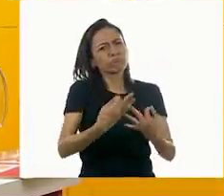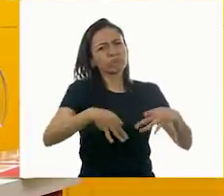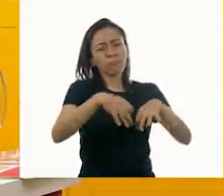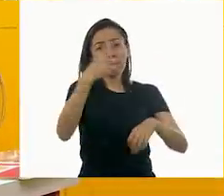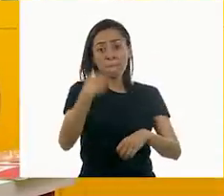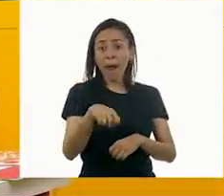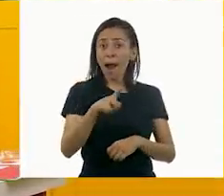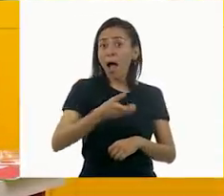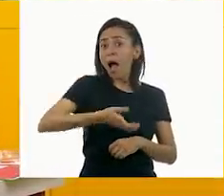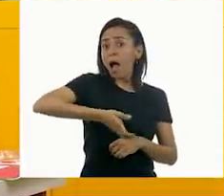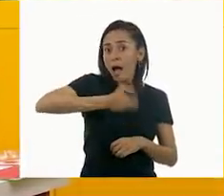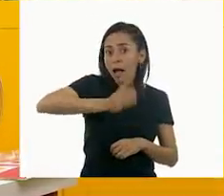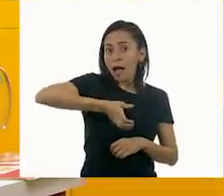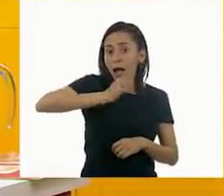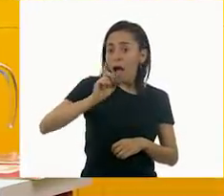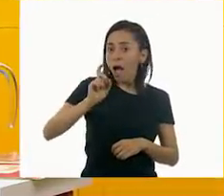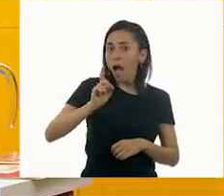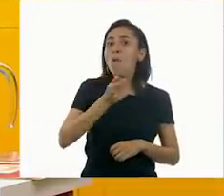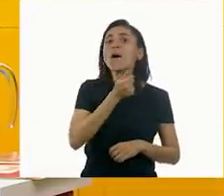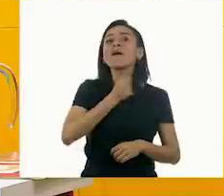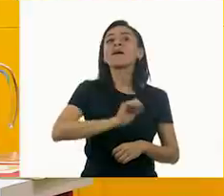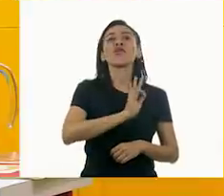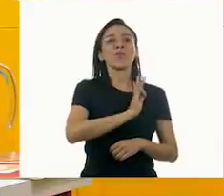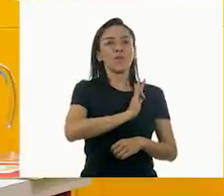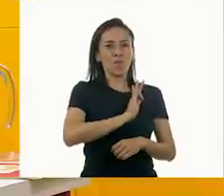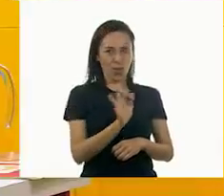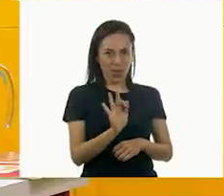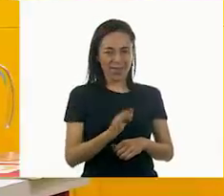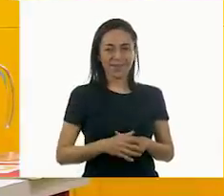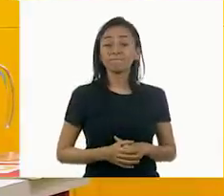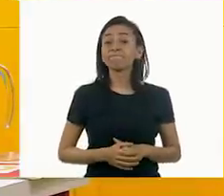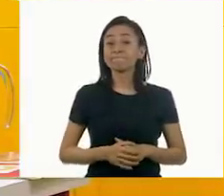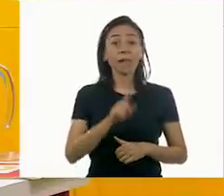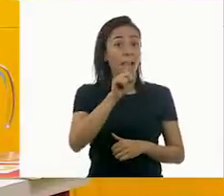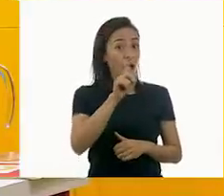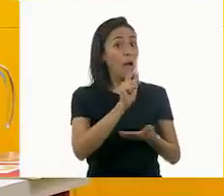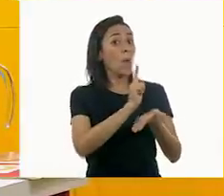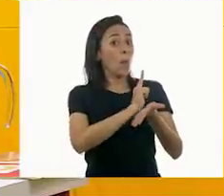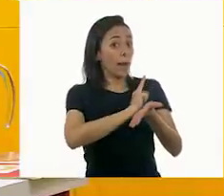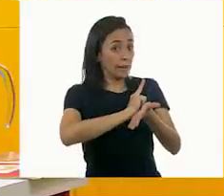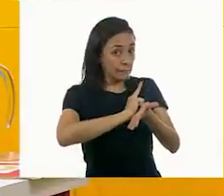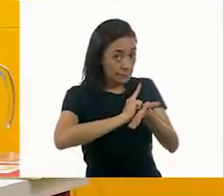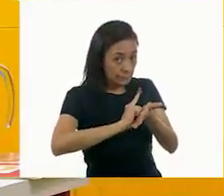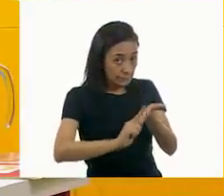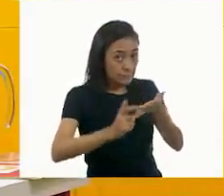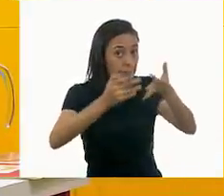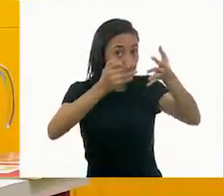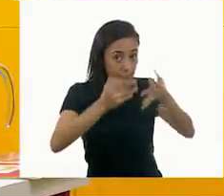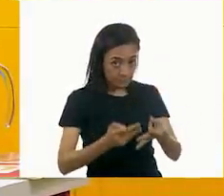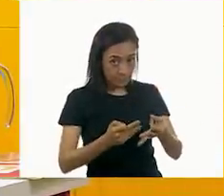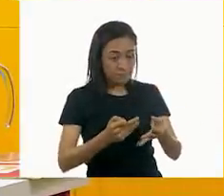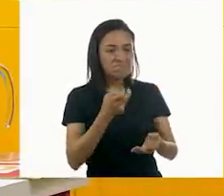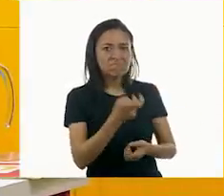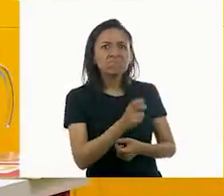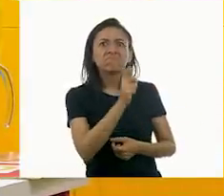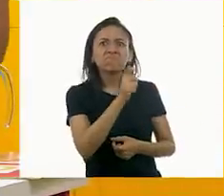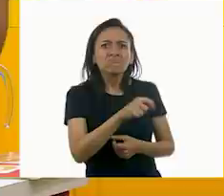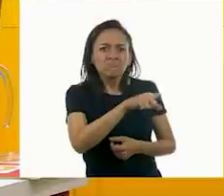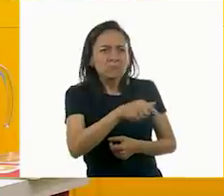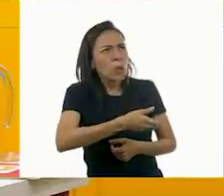agua? Para el consumo del agua, agua purificada. Y esto te da beneficios